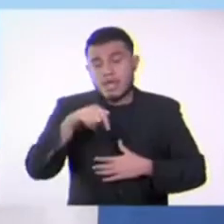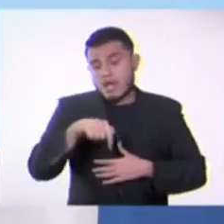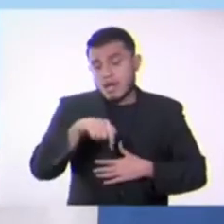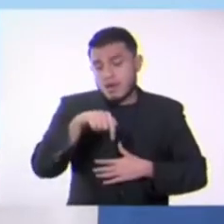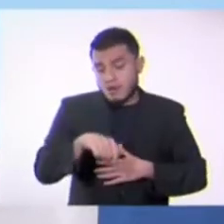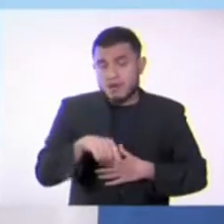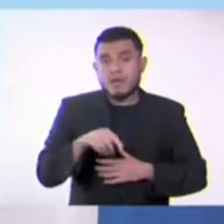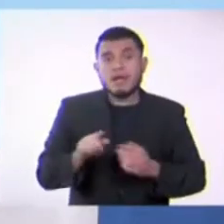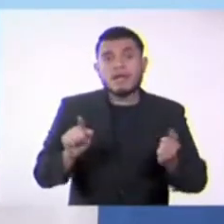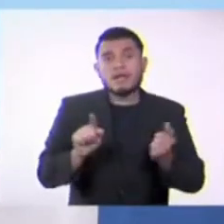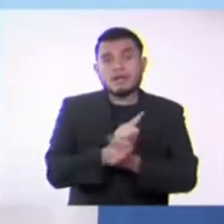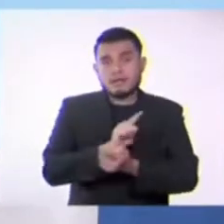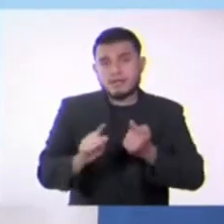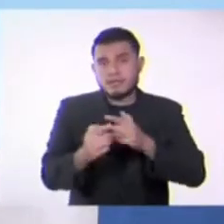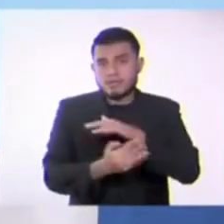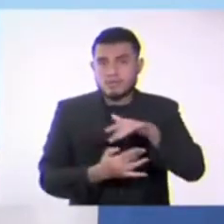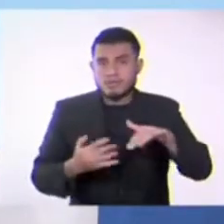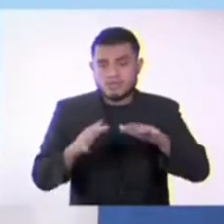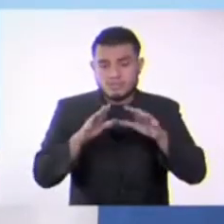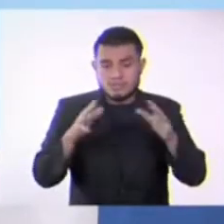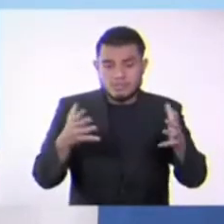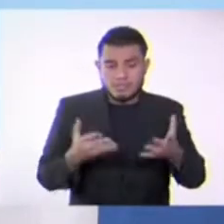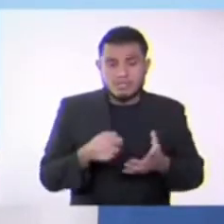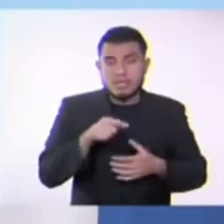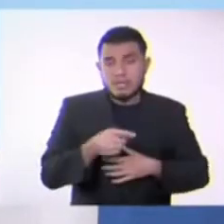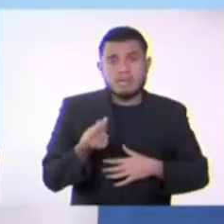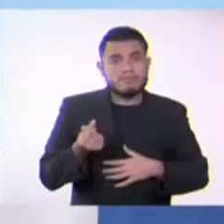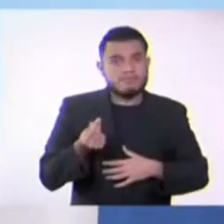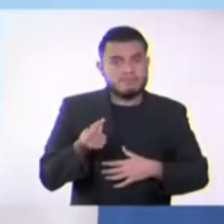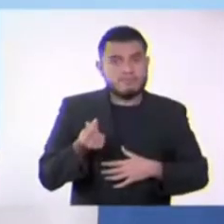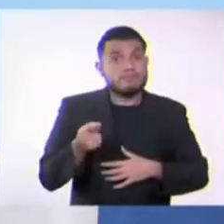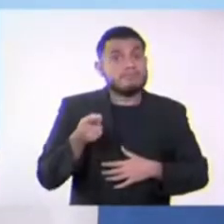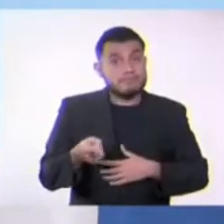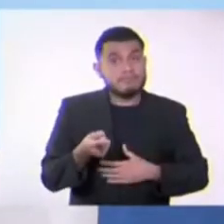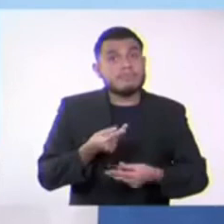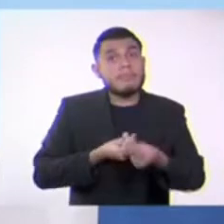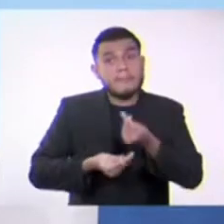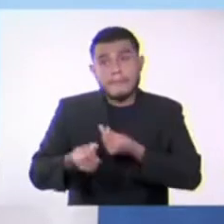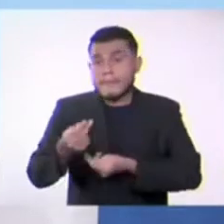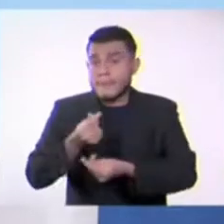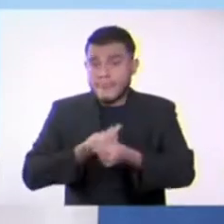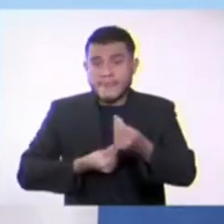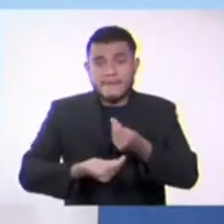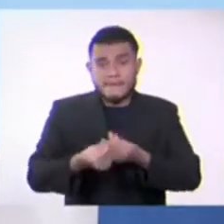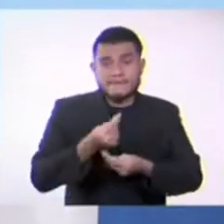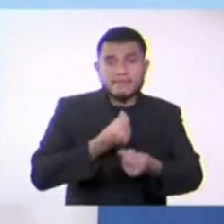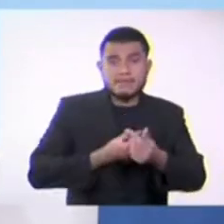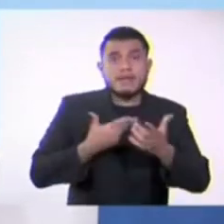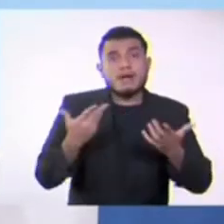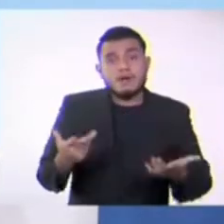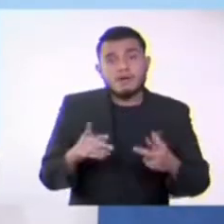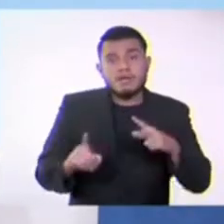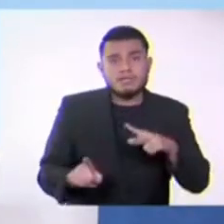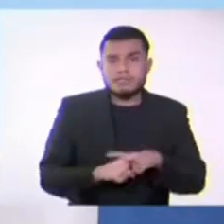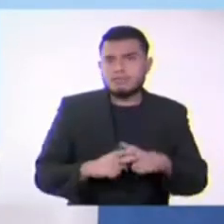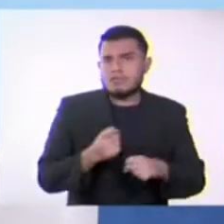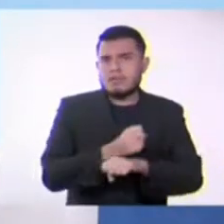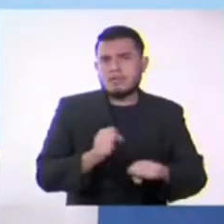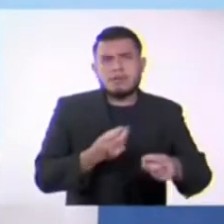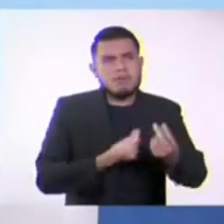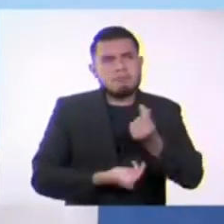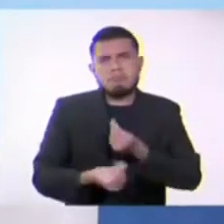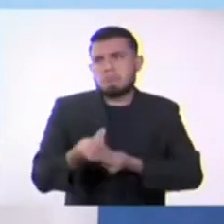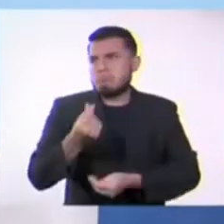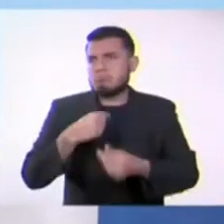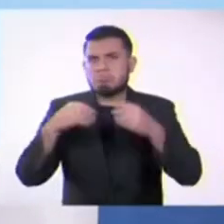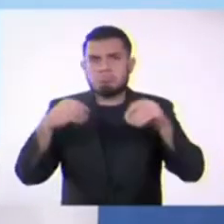las relaciones internacionales es el eje económico, es el comercio. Entonces, aunque hay una libertad comercial que ha